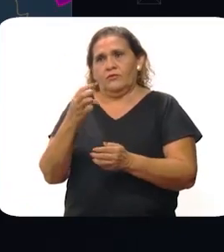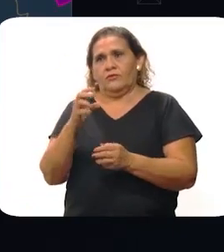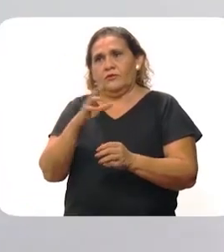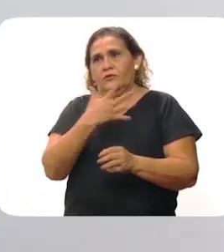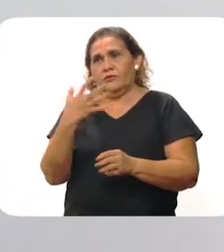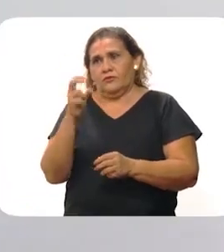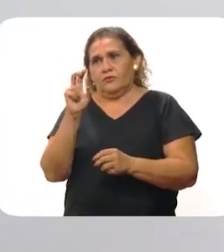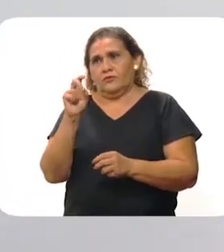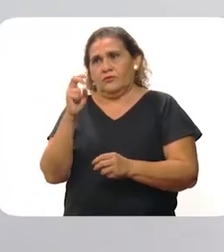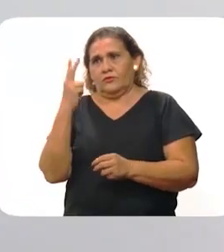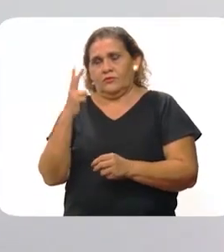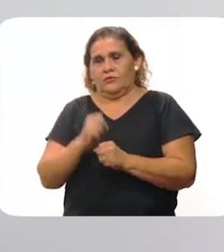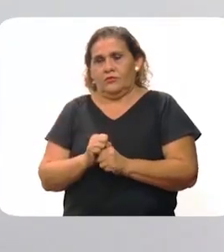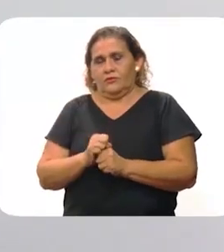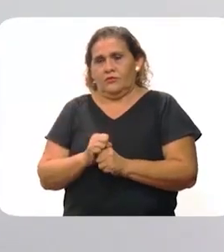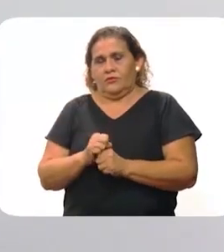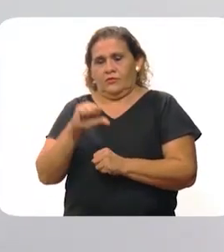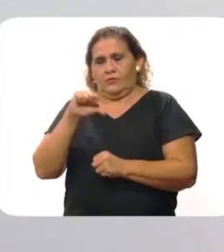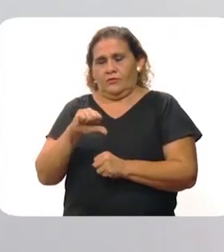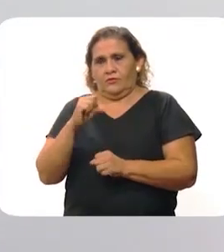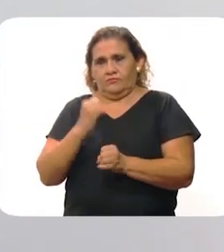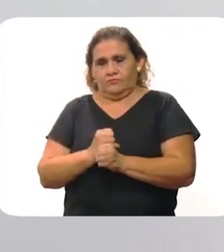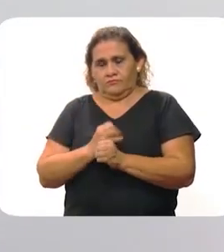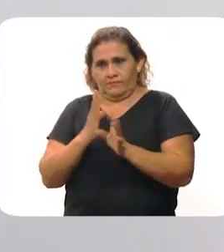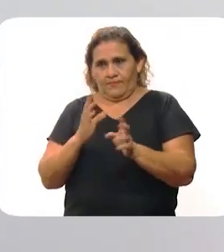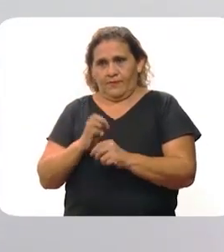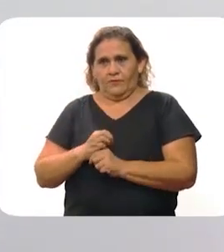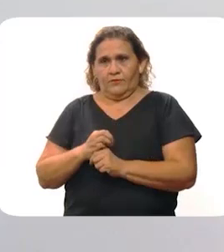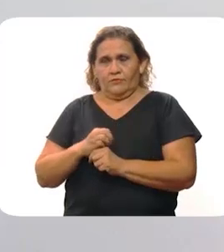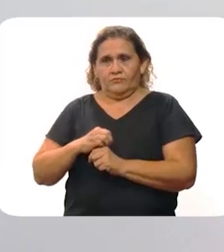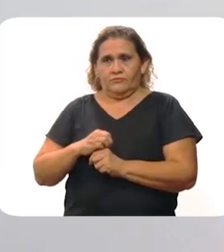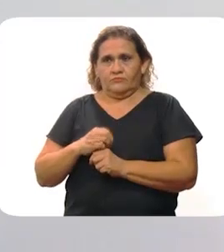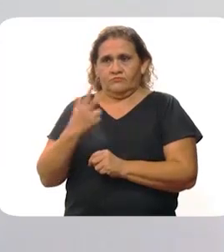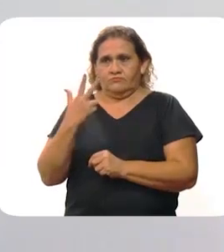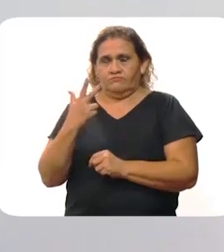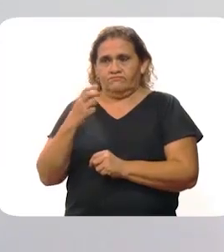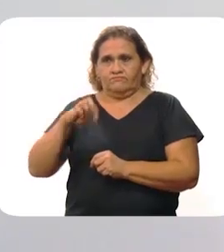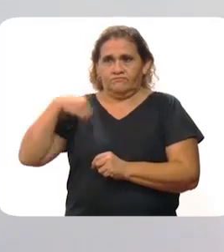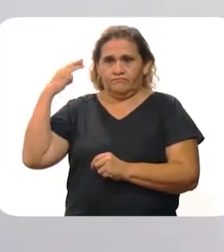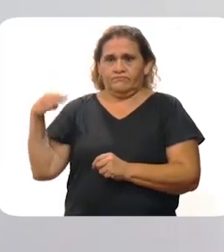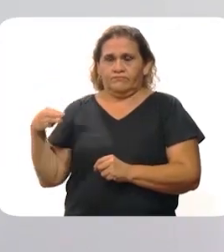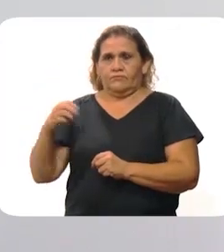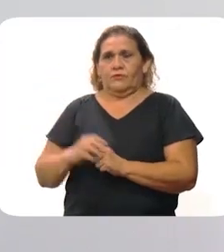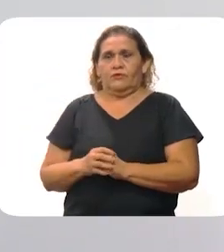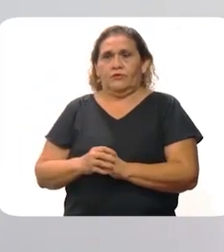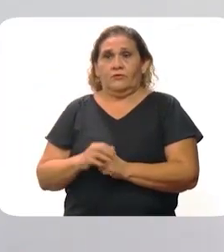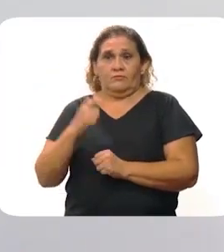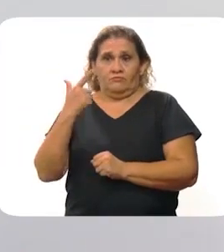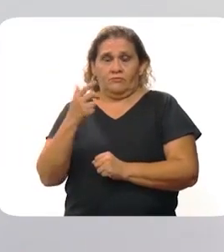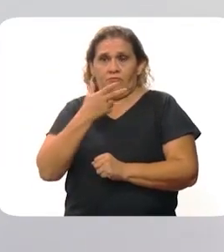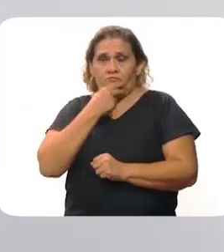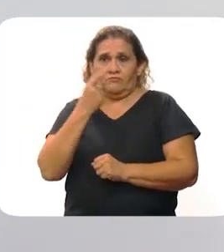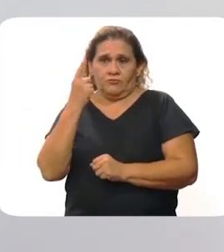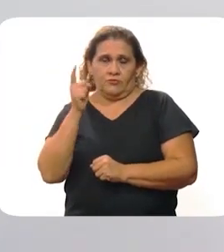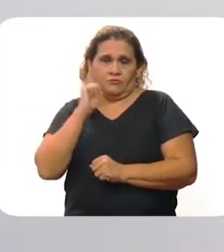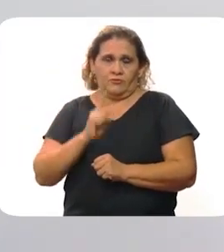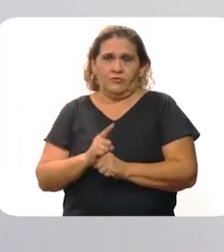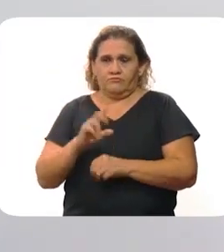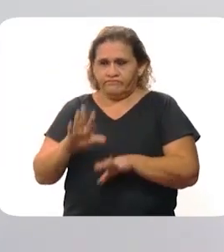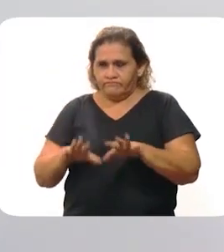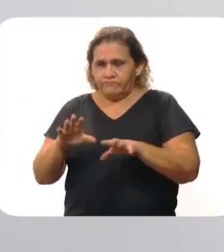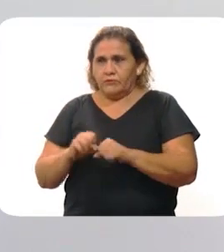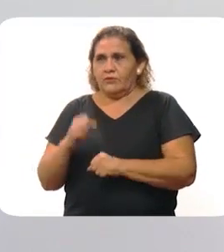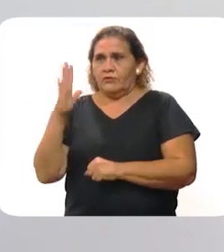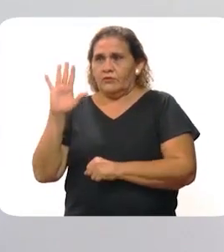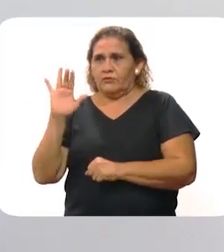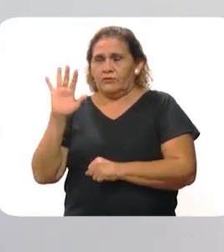4.532. Lamentablemente, en este parte médico informamos de 8 fallecimientos. Son 7 hombres y una mujer de un rango de edad